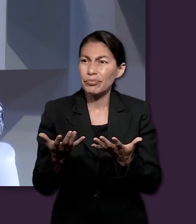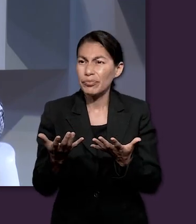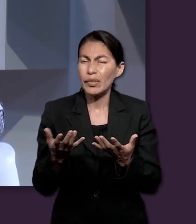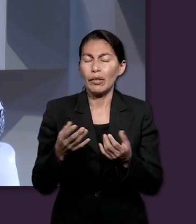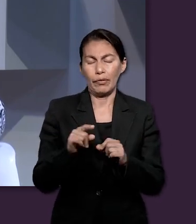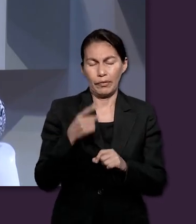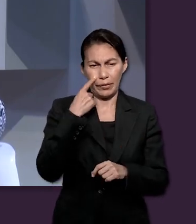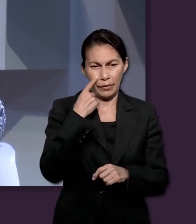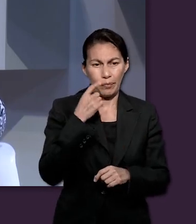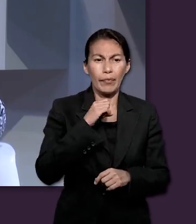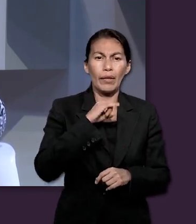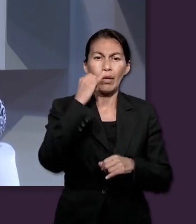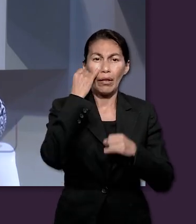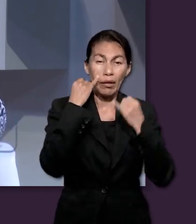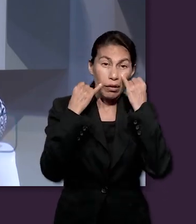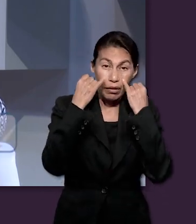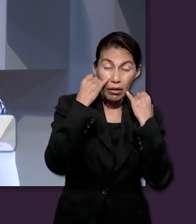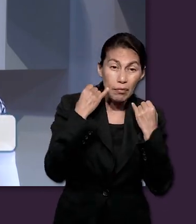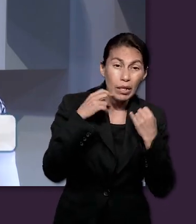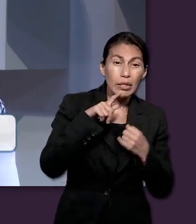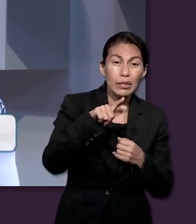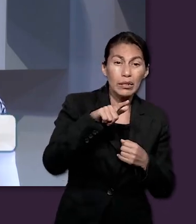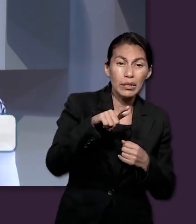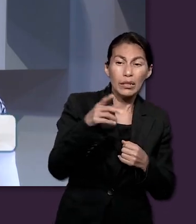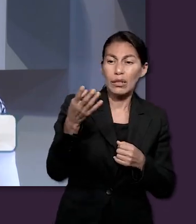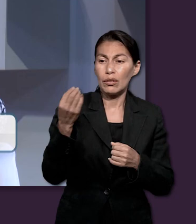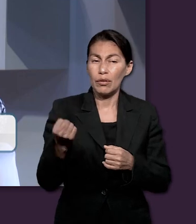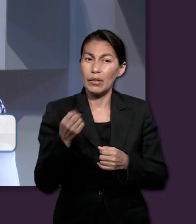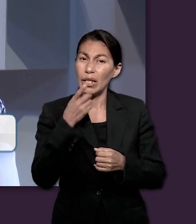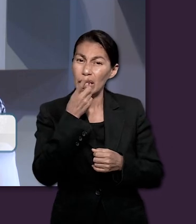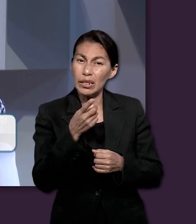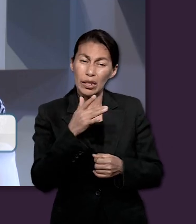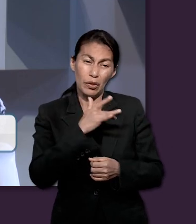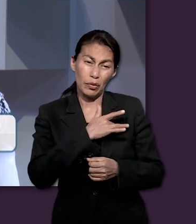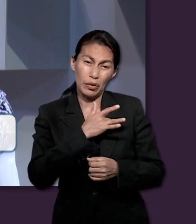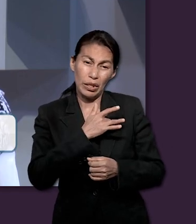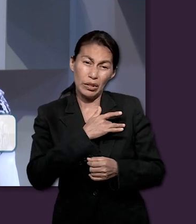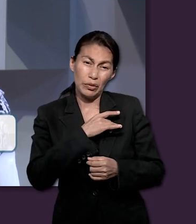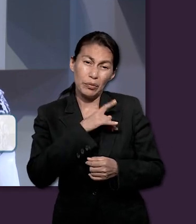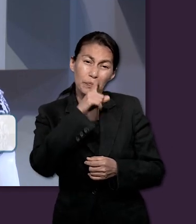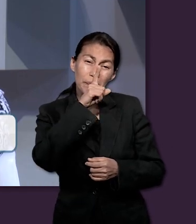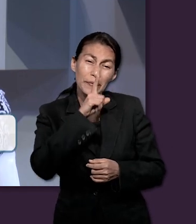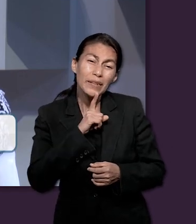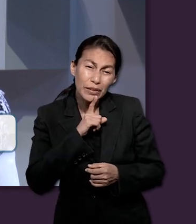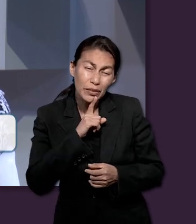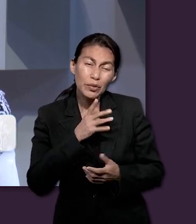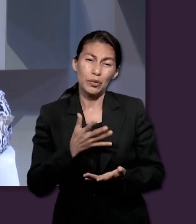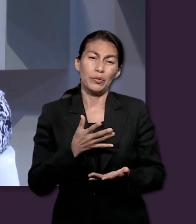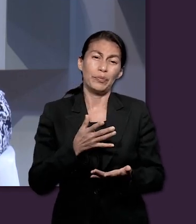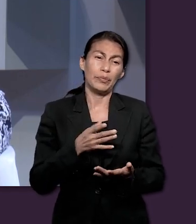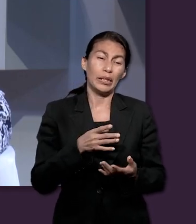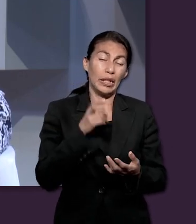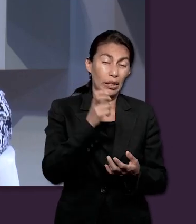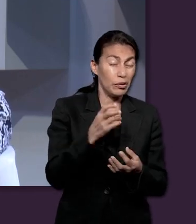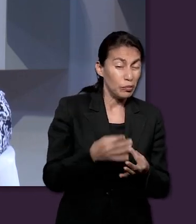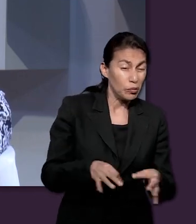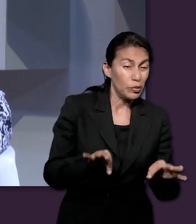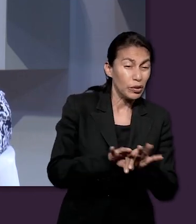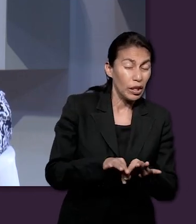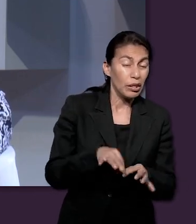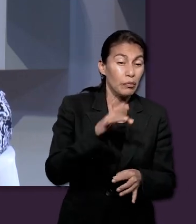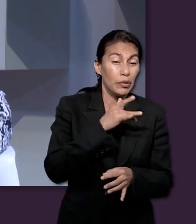Jeremías 17:9 dice, engañoso es el corazón más que todas las cosas. Y es un factor muy importante cuando el